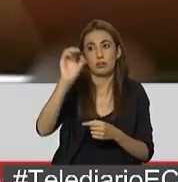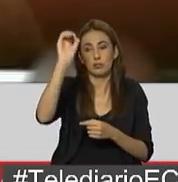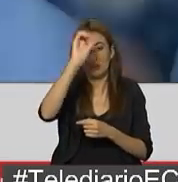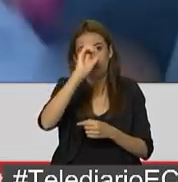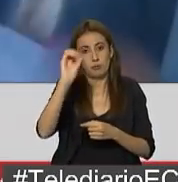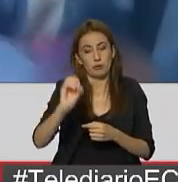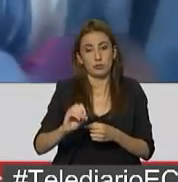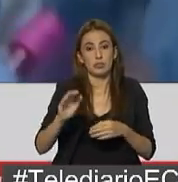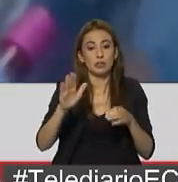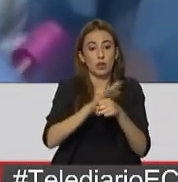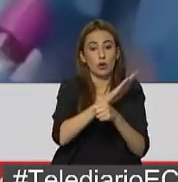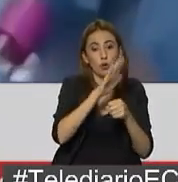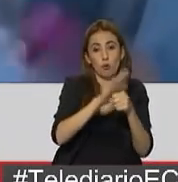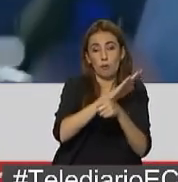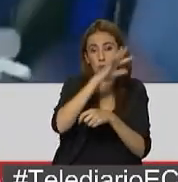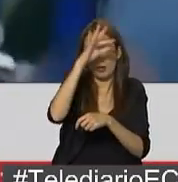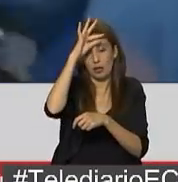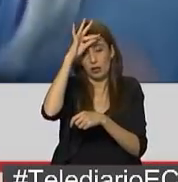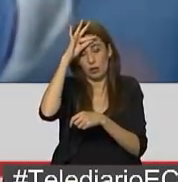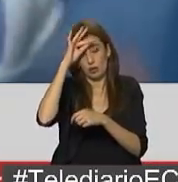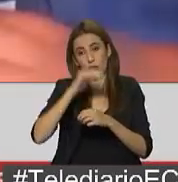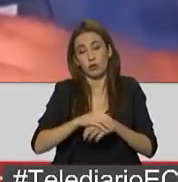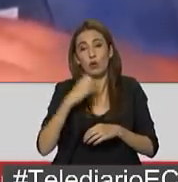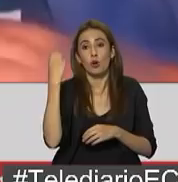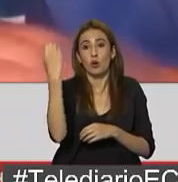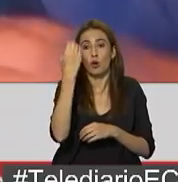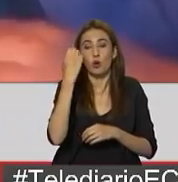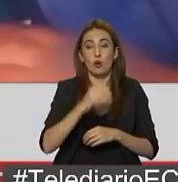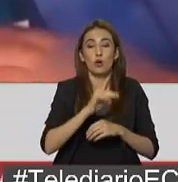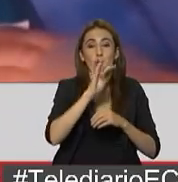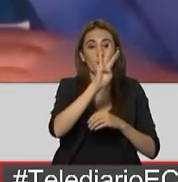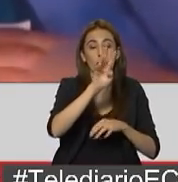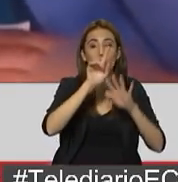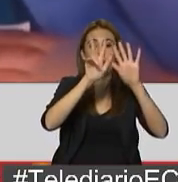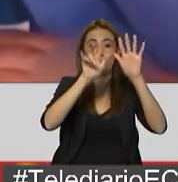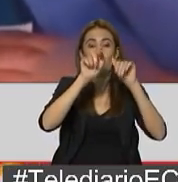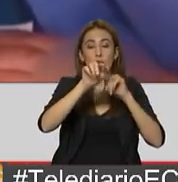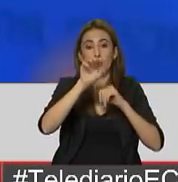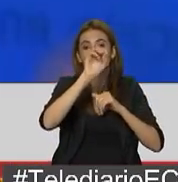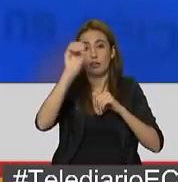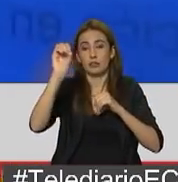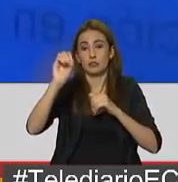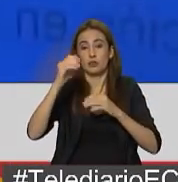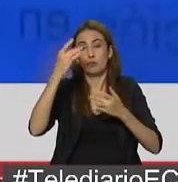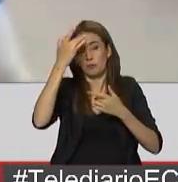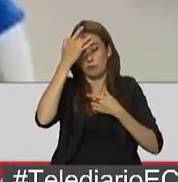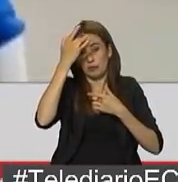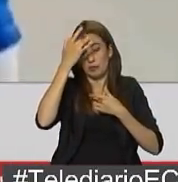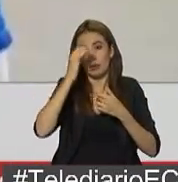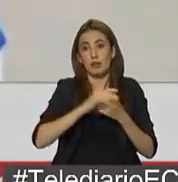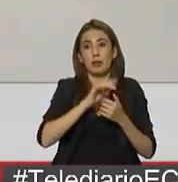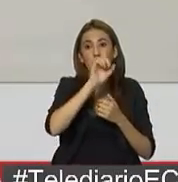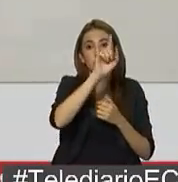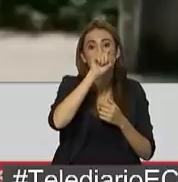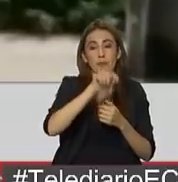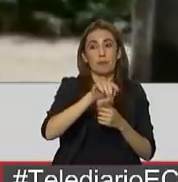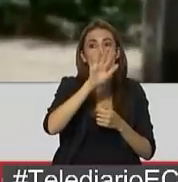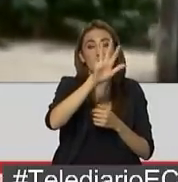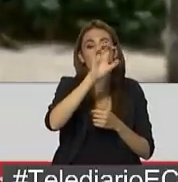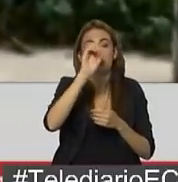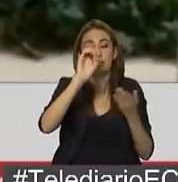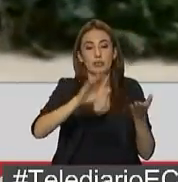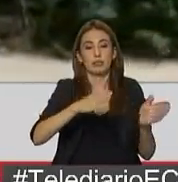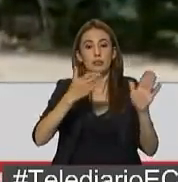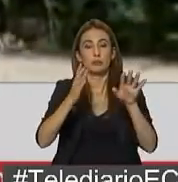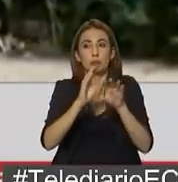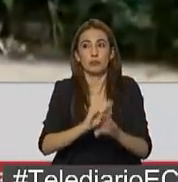capacidad. Colombia ya registra más de 48.000 contagios y 1.592 muertes por el COVID-19, y las cifras podrían incrementarse